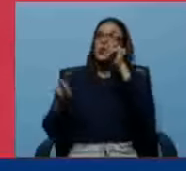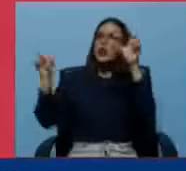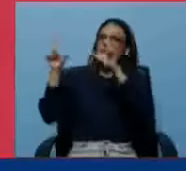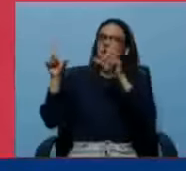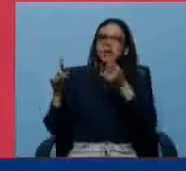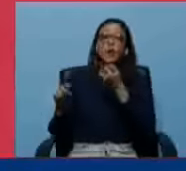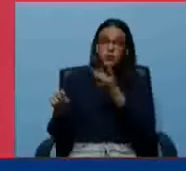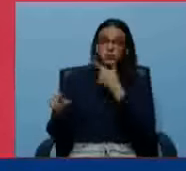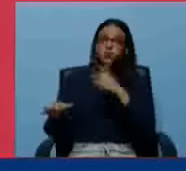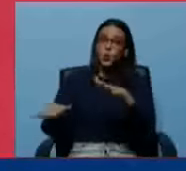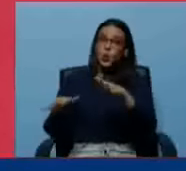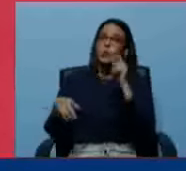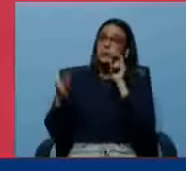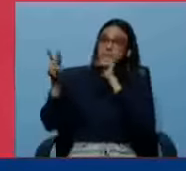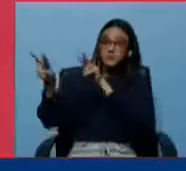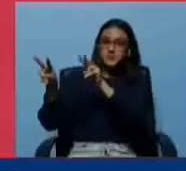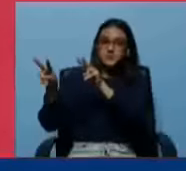bonita